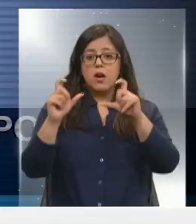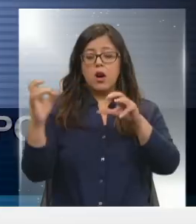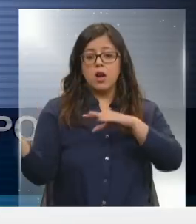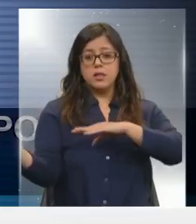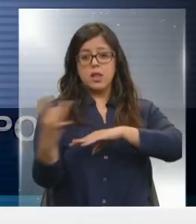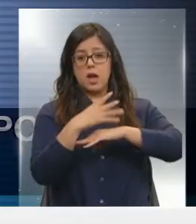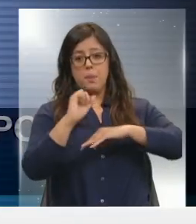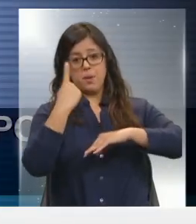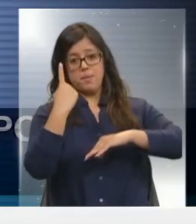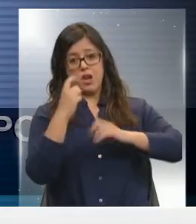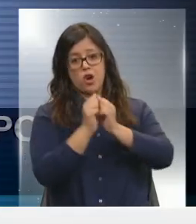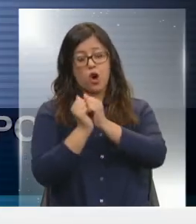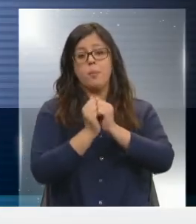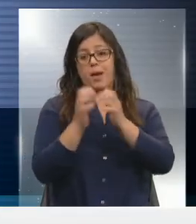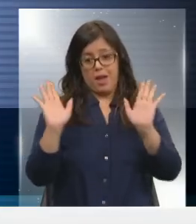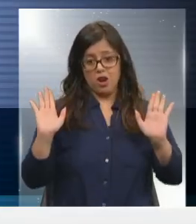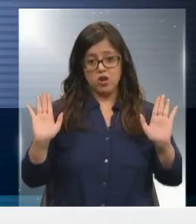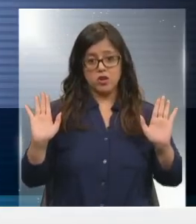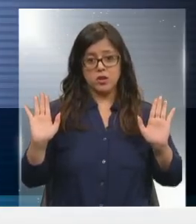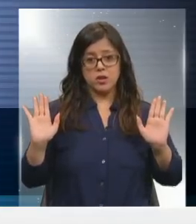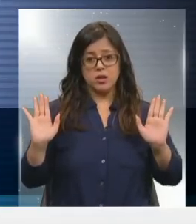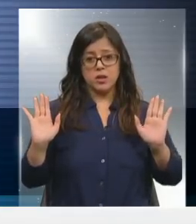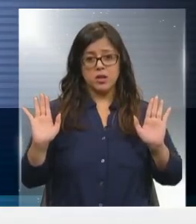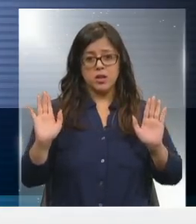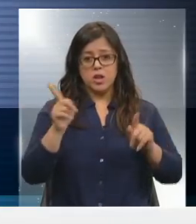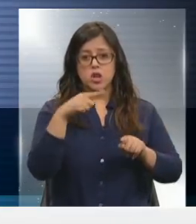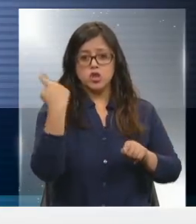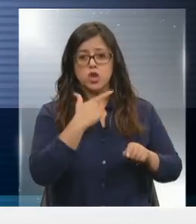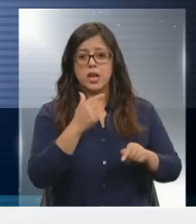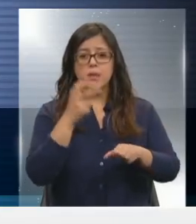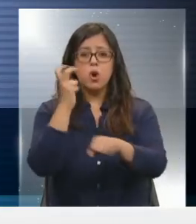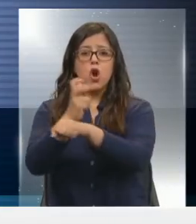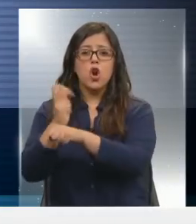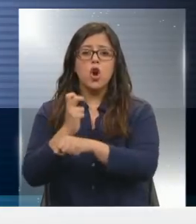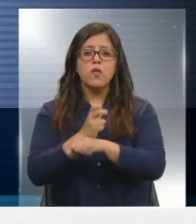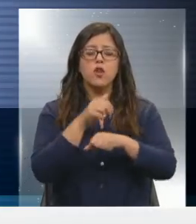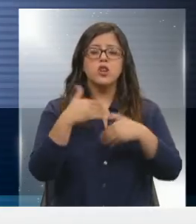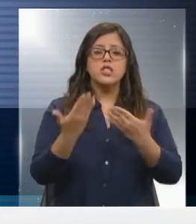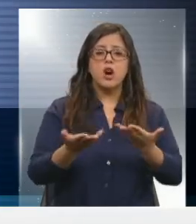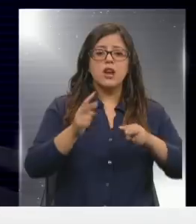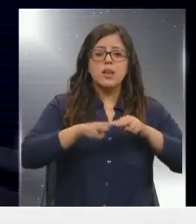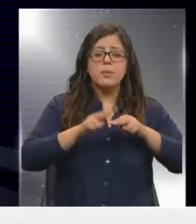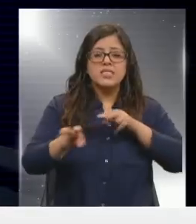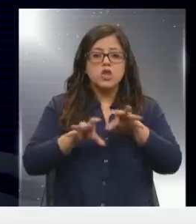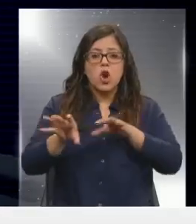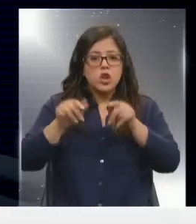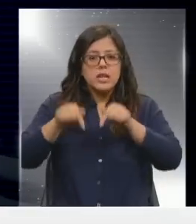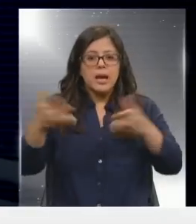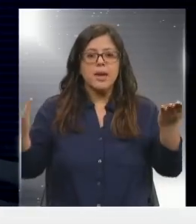primero, po, compañero. Pues, ¿a dónde? Estamos verdes por salir a robar, loco. Esta está haciendo tierra aquí, po.